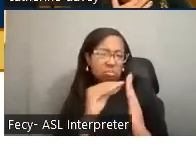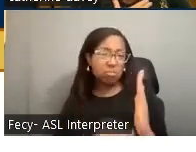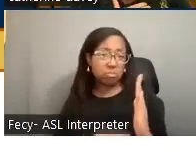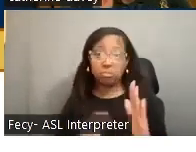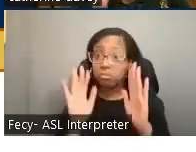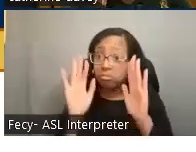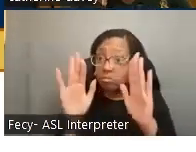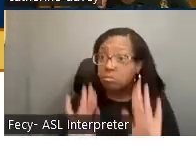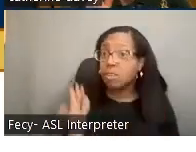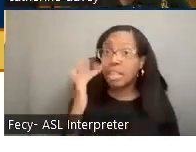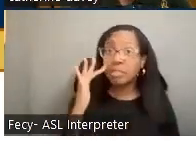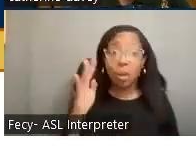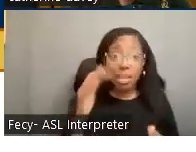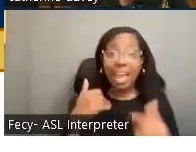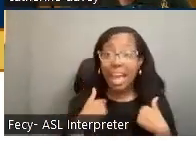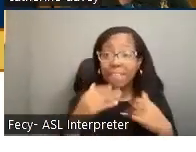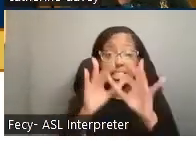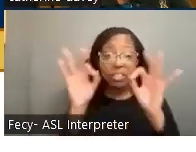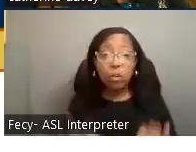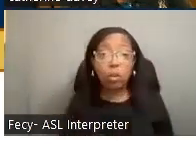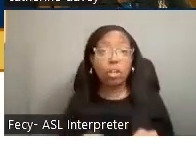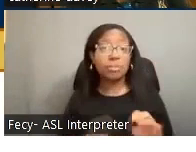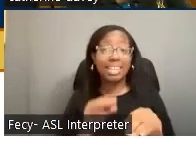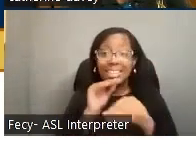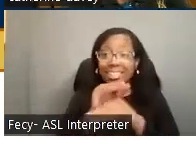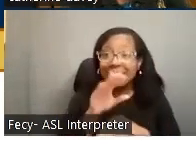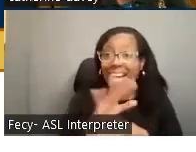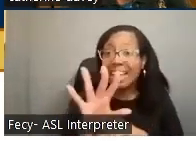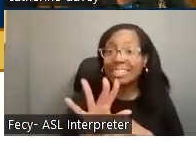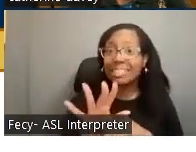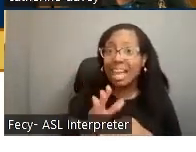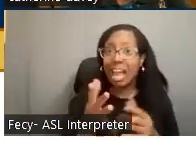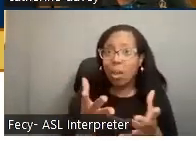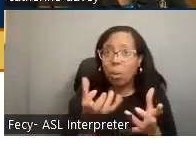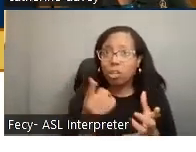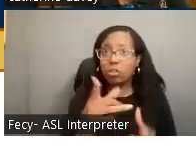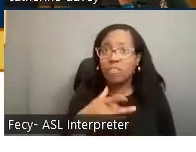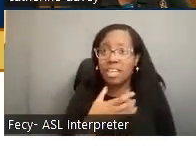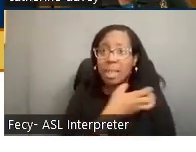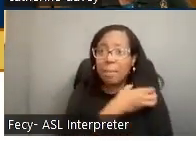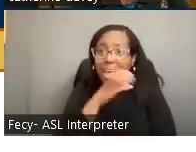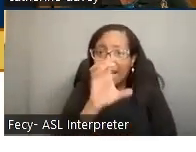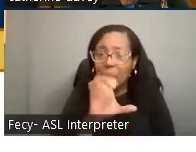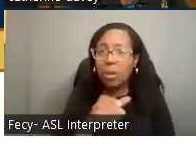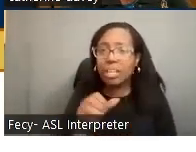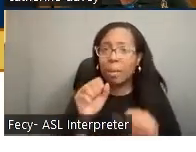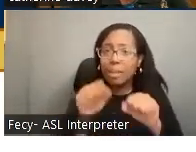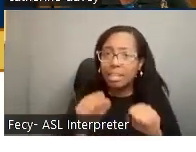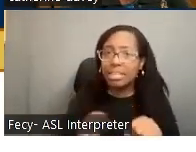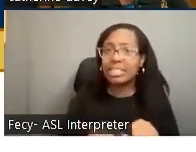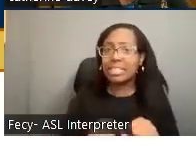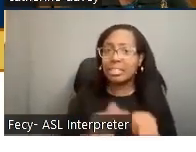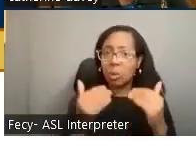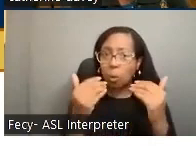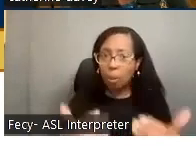usted, porque para eso creamos estos formularios, para eso creamos esta guía de paso por paso. Queremos que usted esté empoderado y sienta que tenga